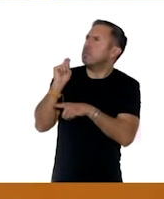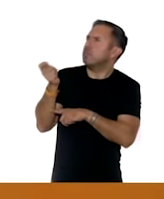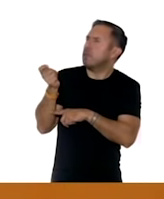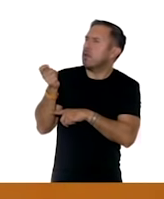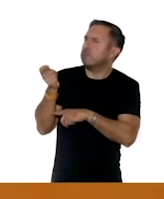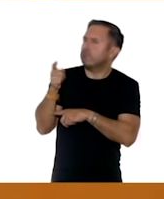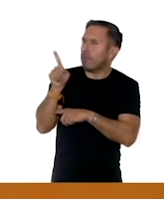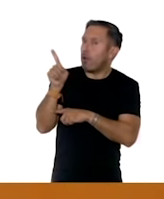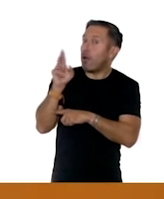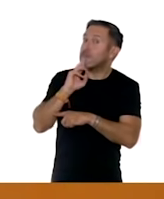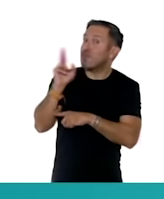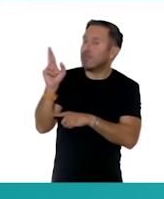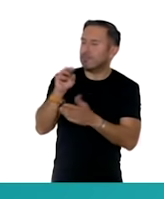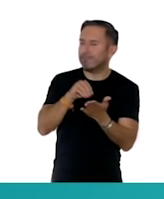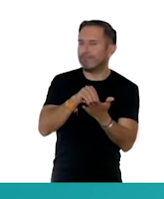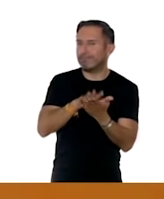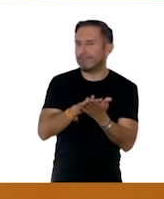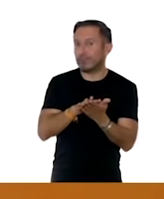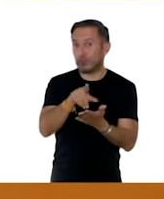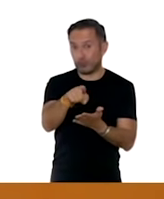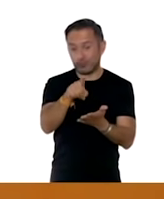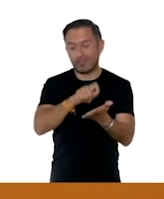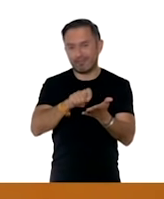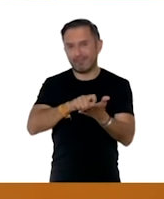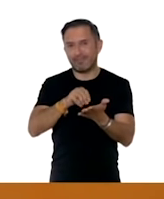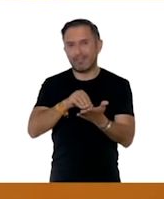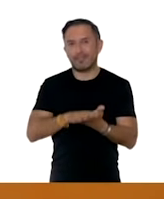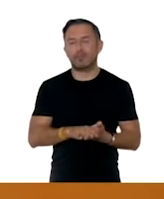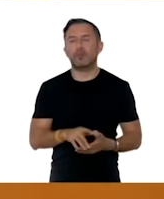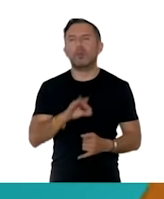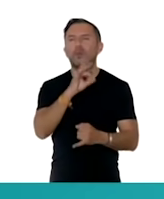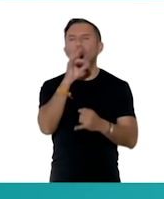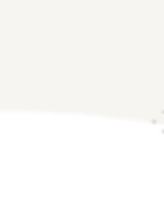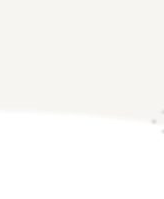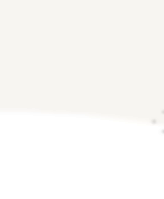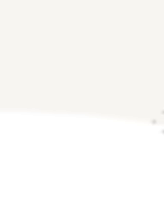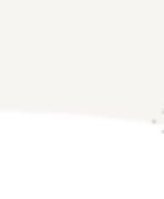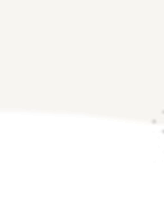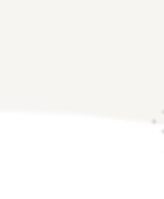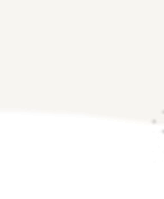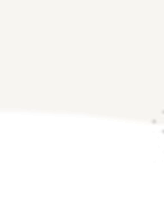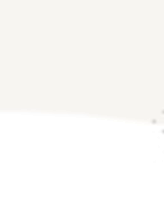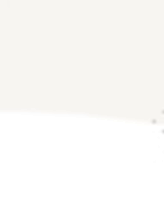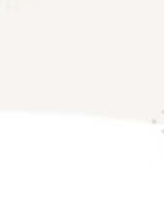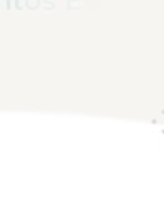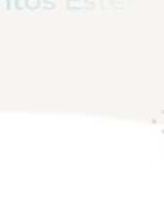ti, anótalo. Para finalizar, escucharemos un cuento.